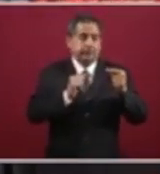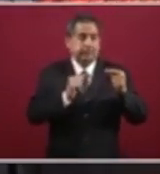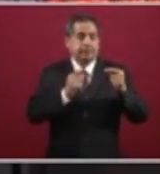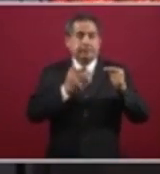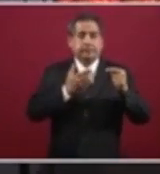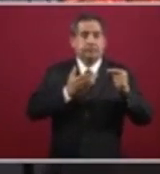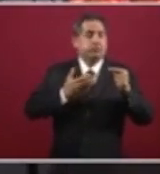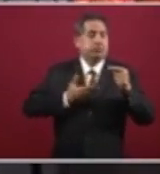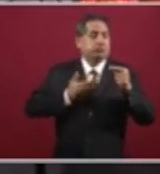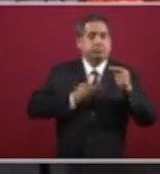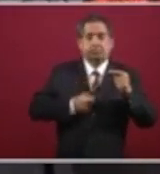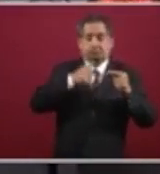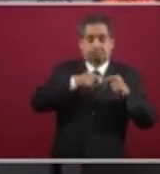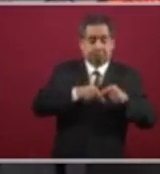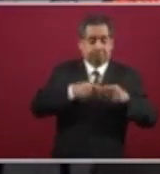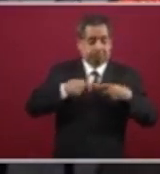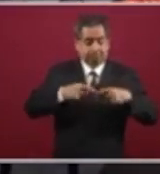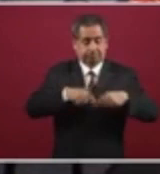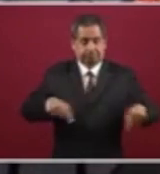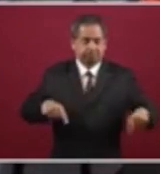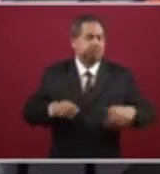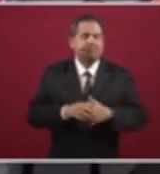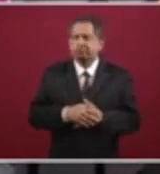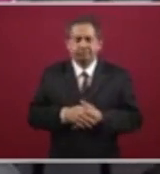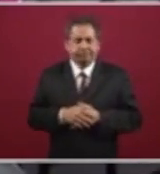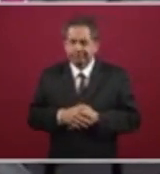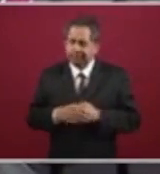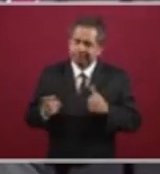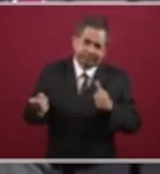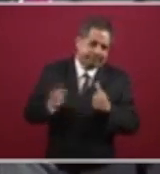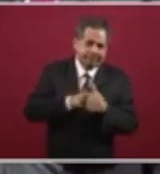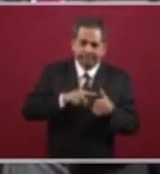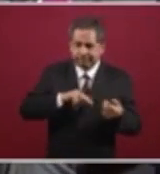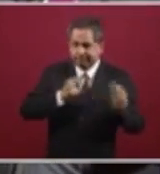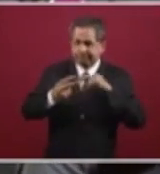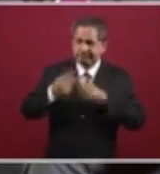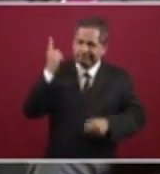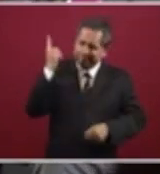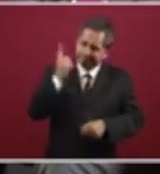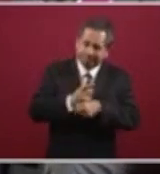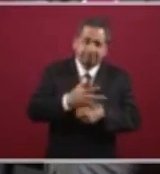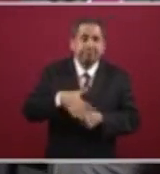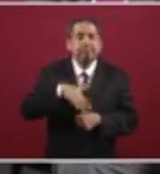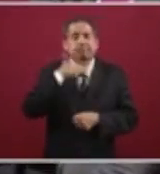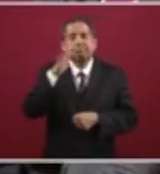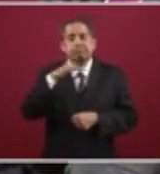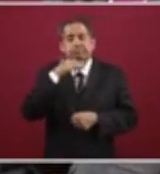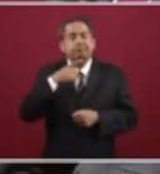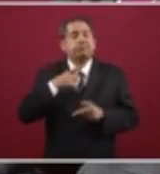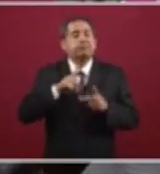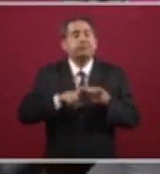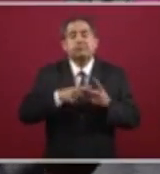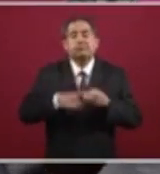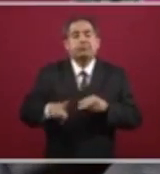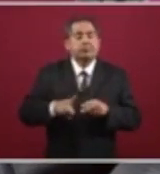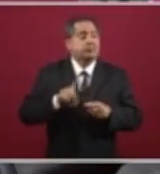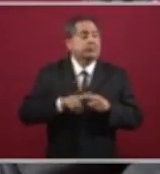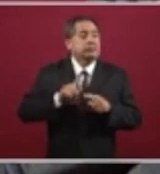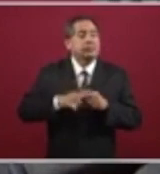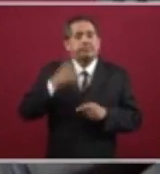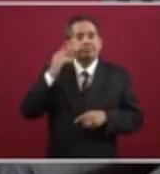Nacional, al Zócalo, aquí a la Ciudad de México. La corrupción se